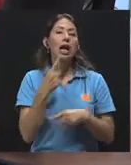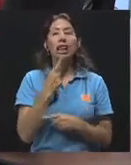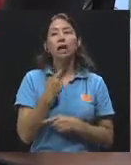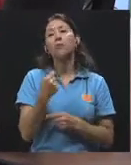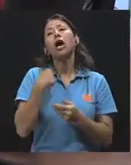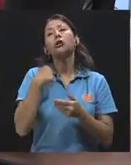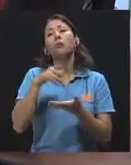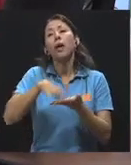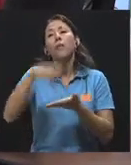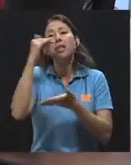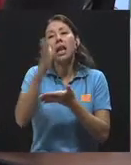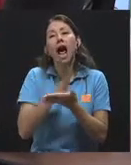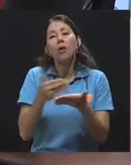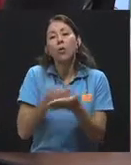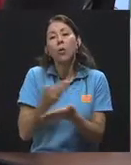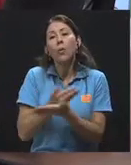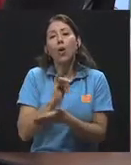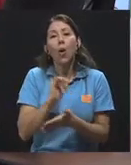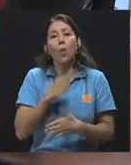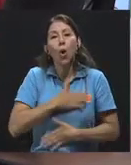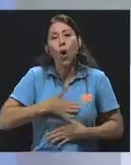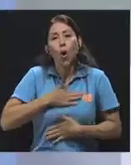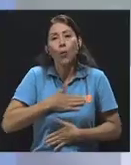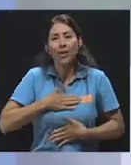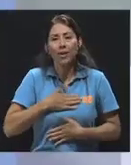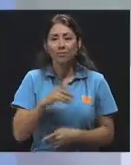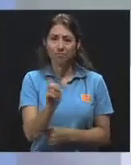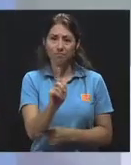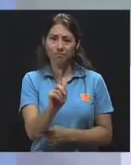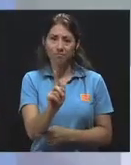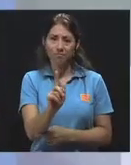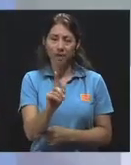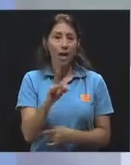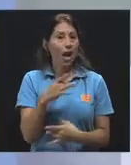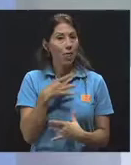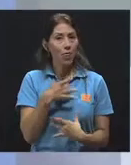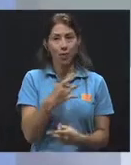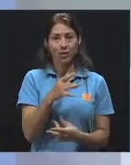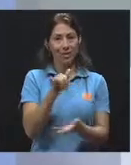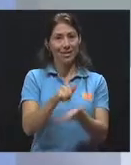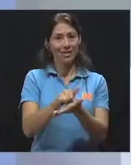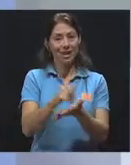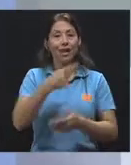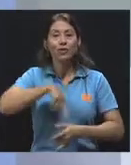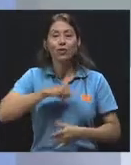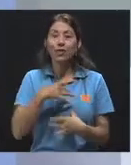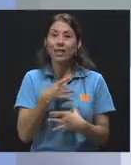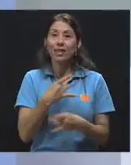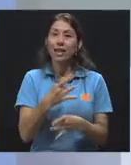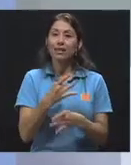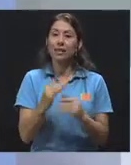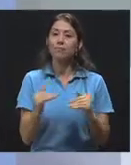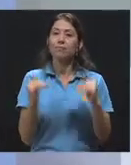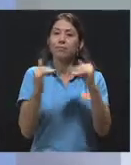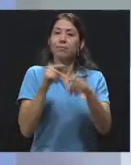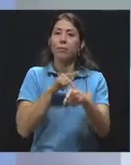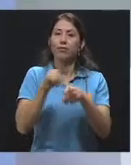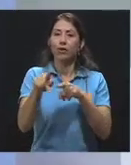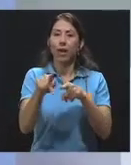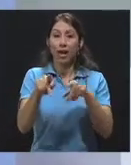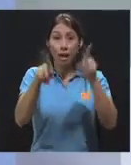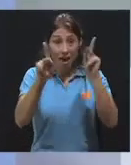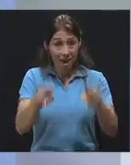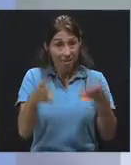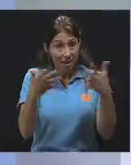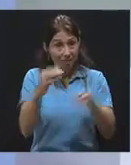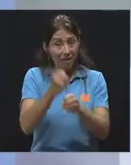como hobby. Sí. Porque también no nos interesa, lo que nos interesa es la profesionalización, sí, y que la gente que ha vivido y que